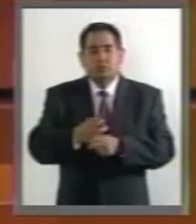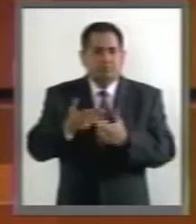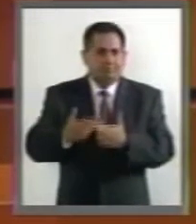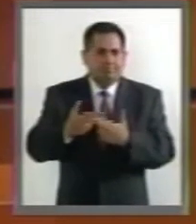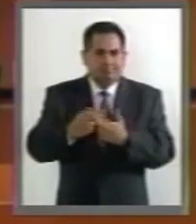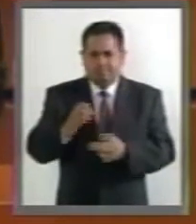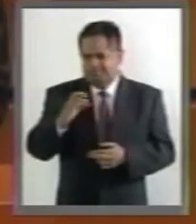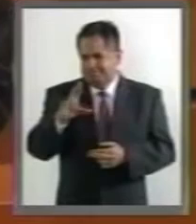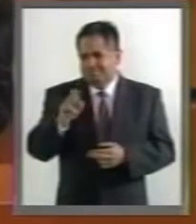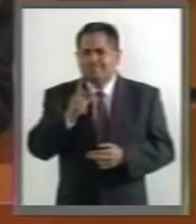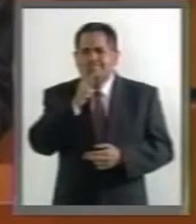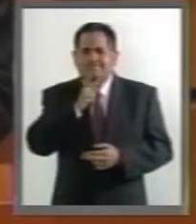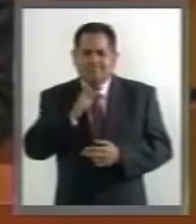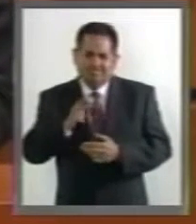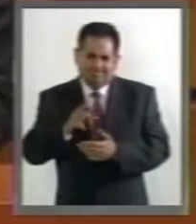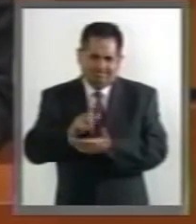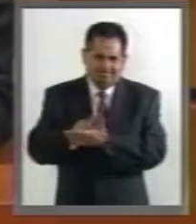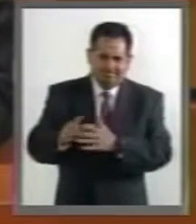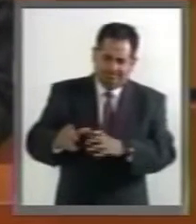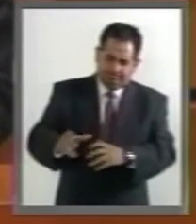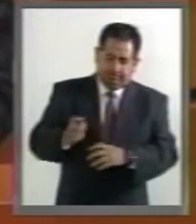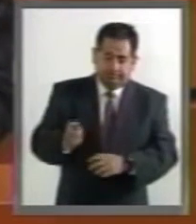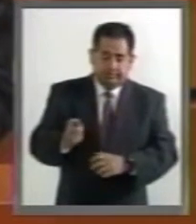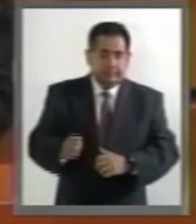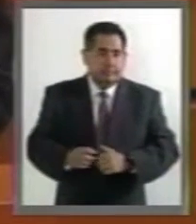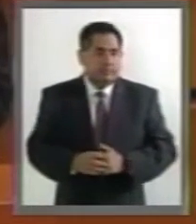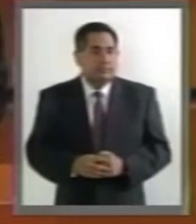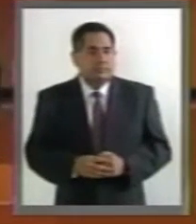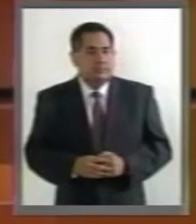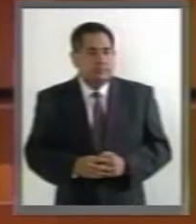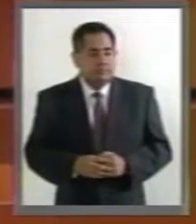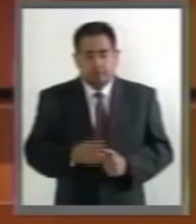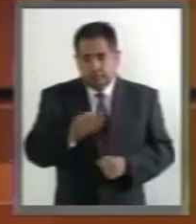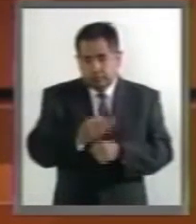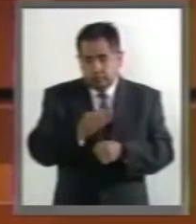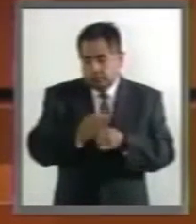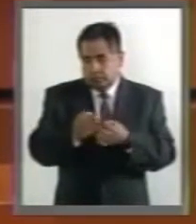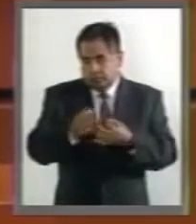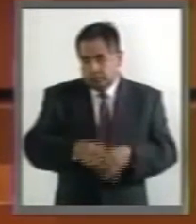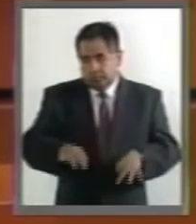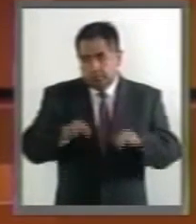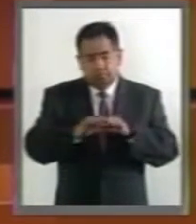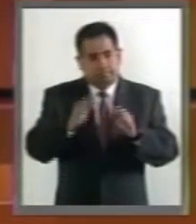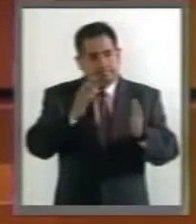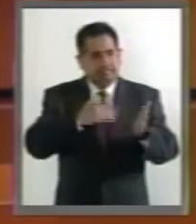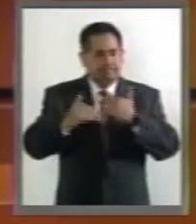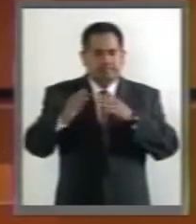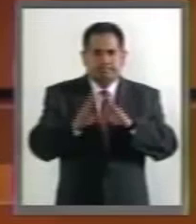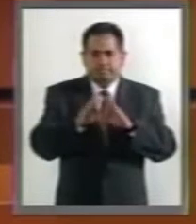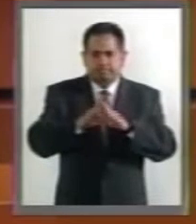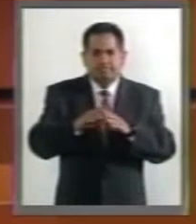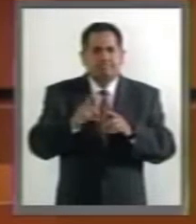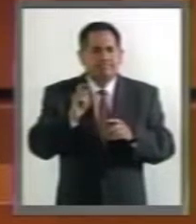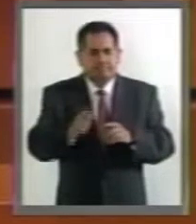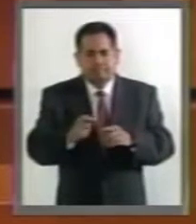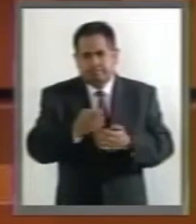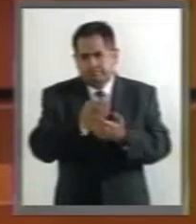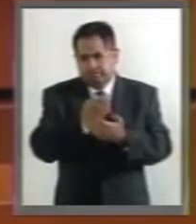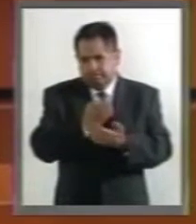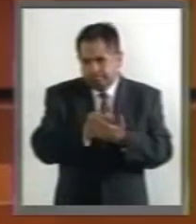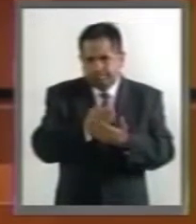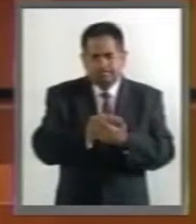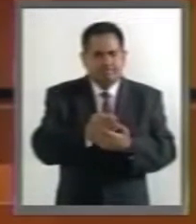de crudo. No obstante, este importante crecimiento y su valor en la economía